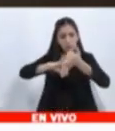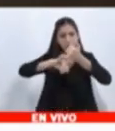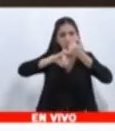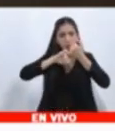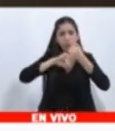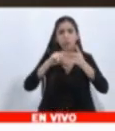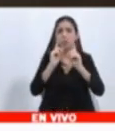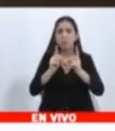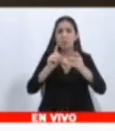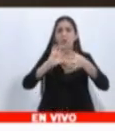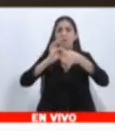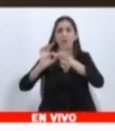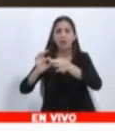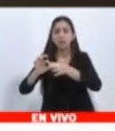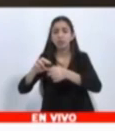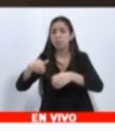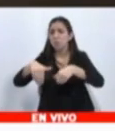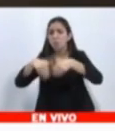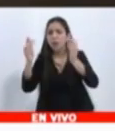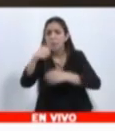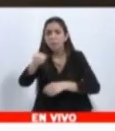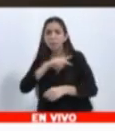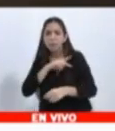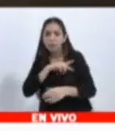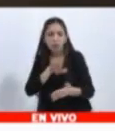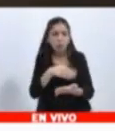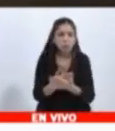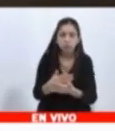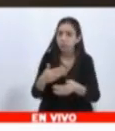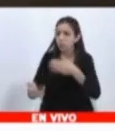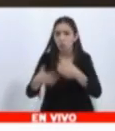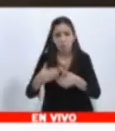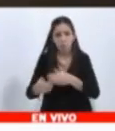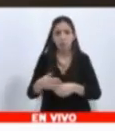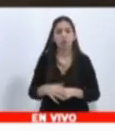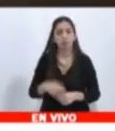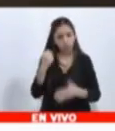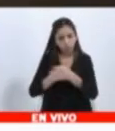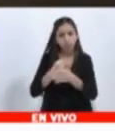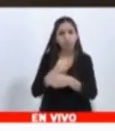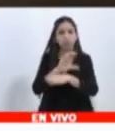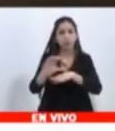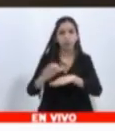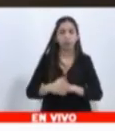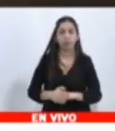Renuevo mi compromiso con esa frase, caiga quien caiga.